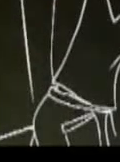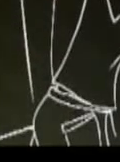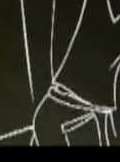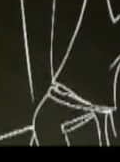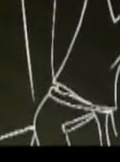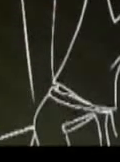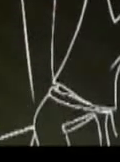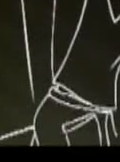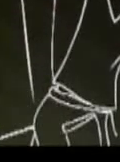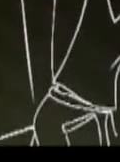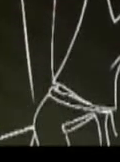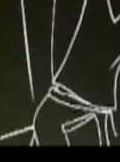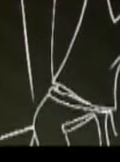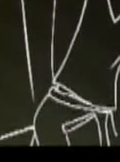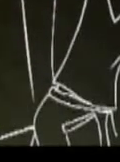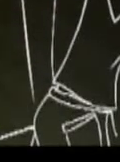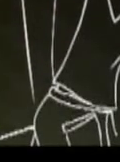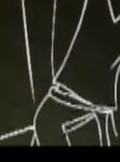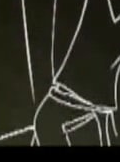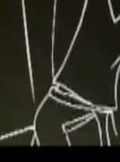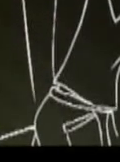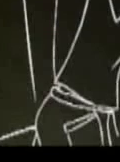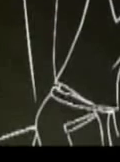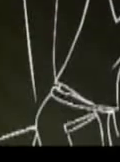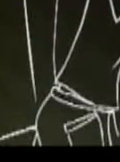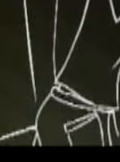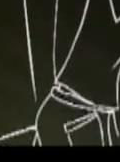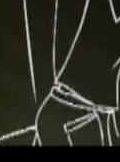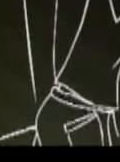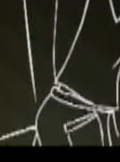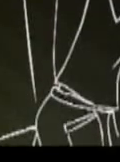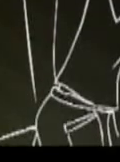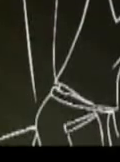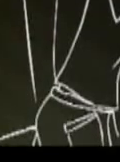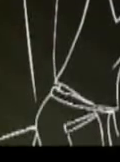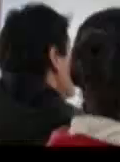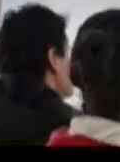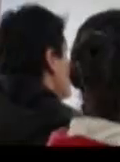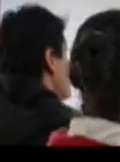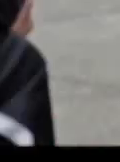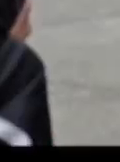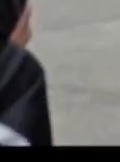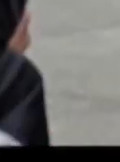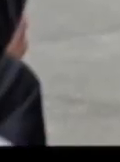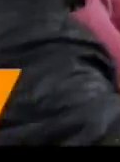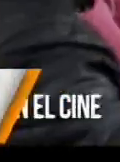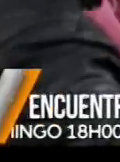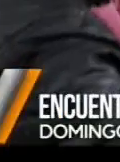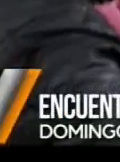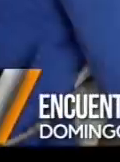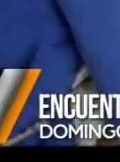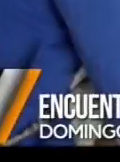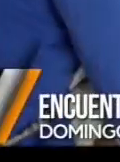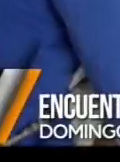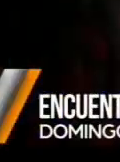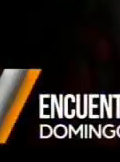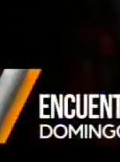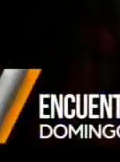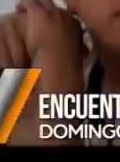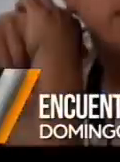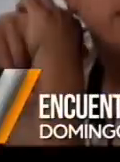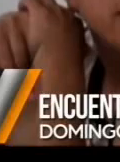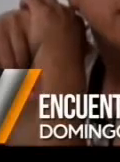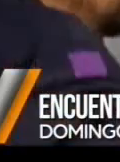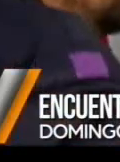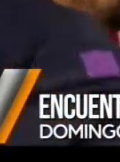historia porque mi padre también emigró y se olvida de nosotros. Aprenderán a contar historias, anécdotas